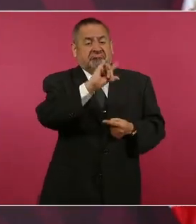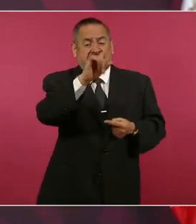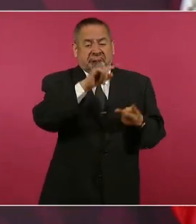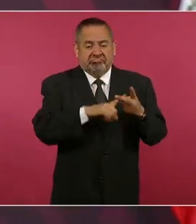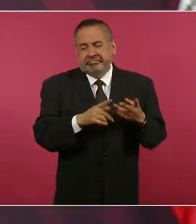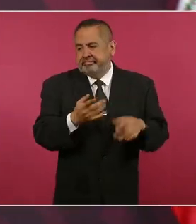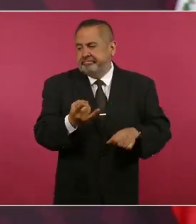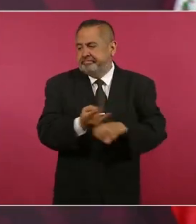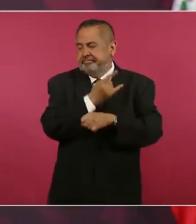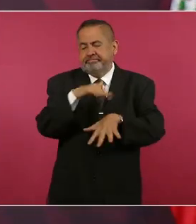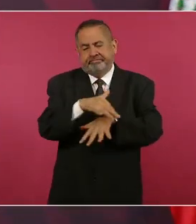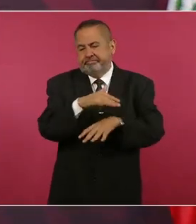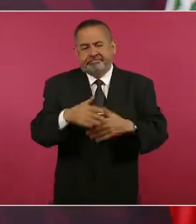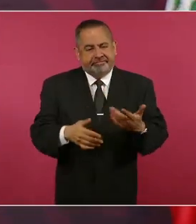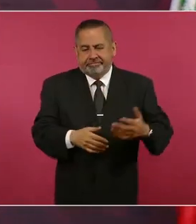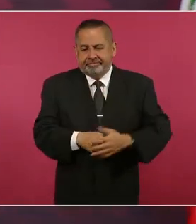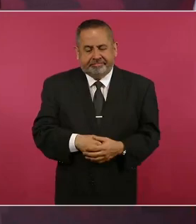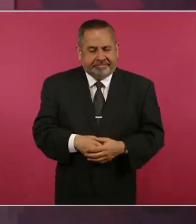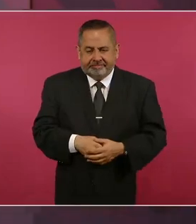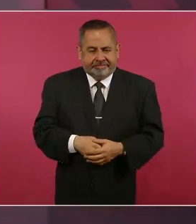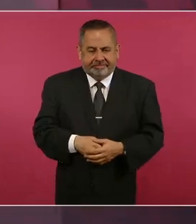porque hay algunos ahí que